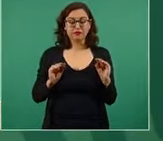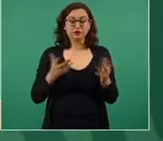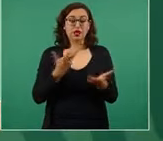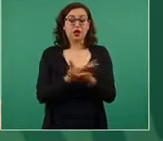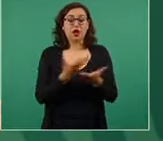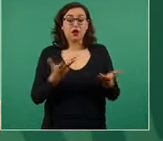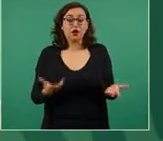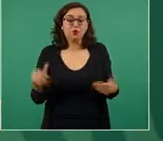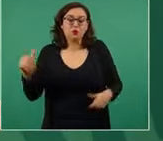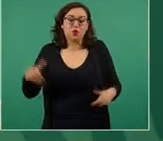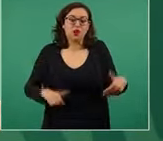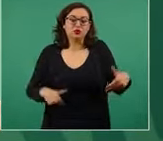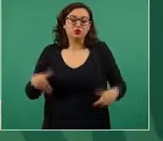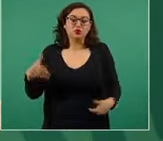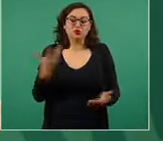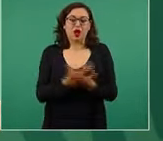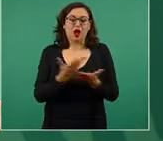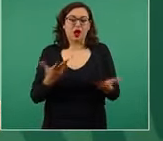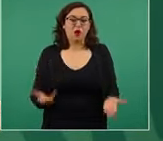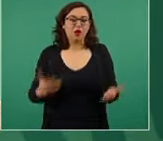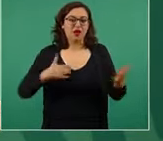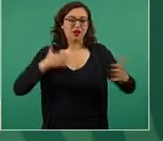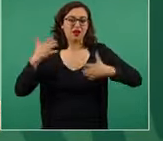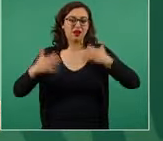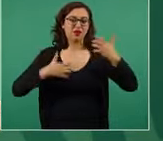ahora están molestos